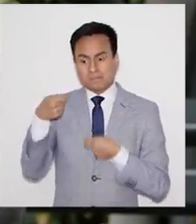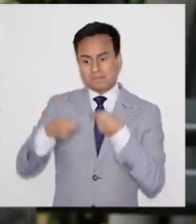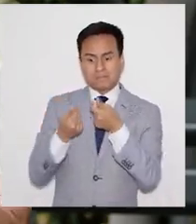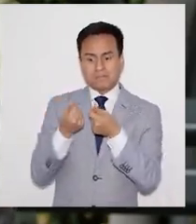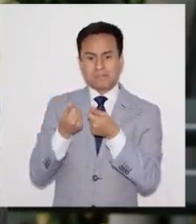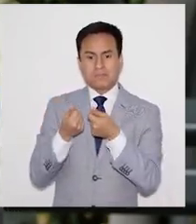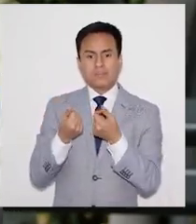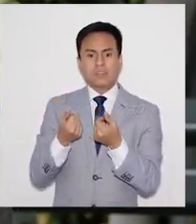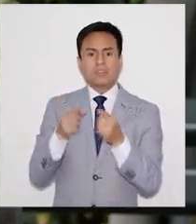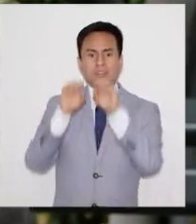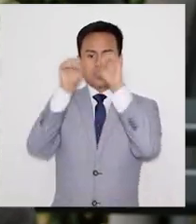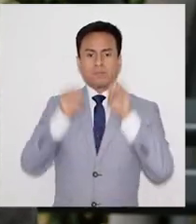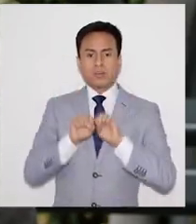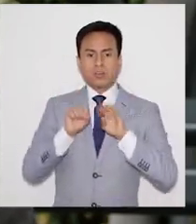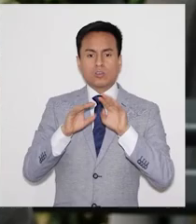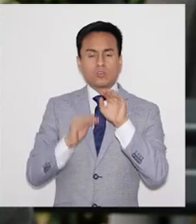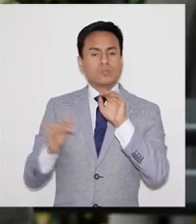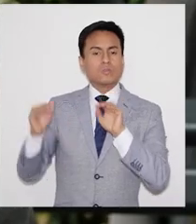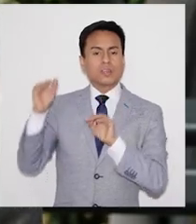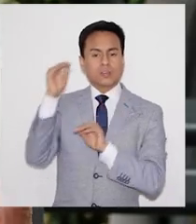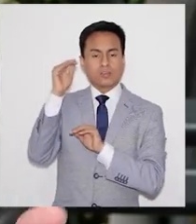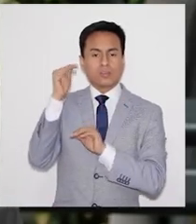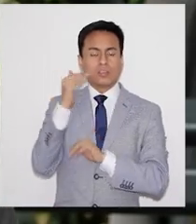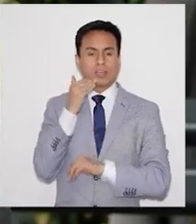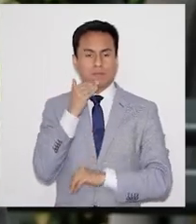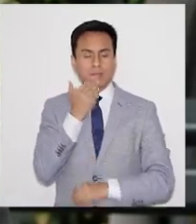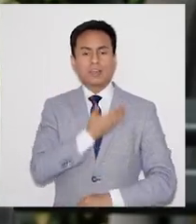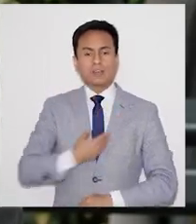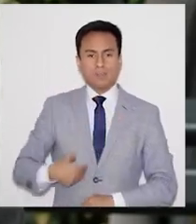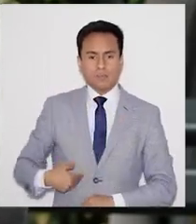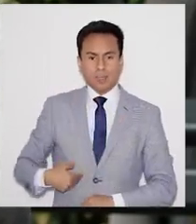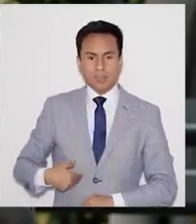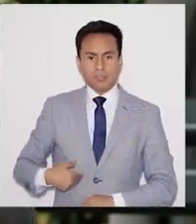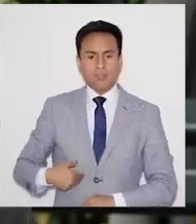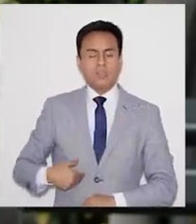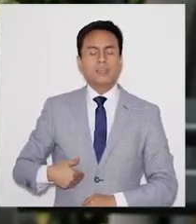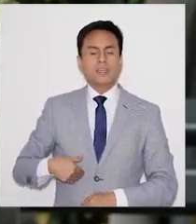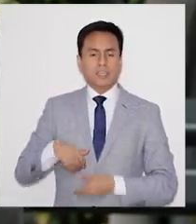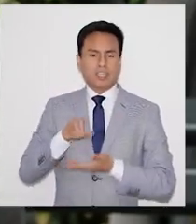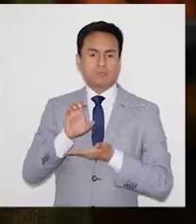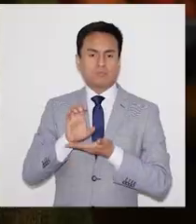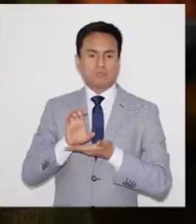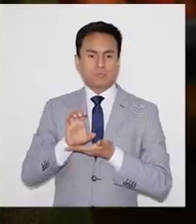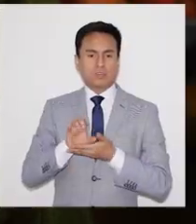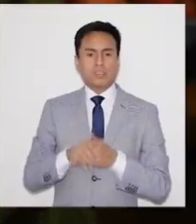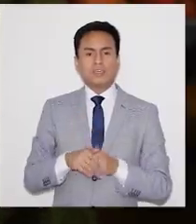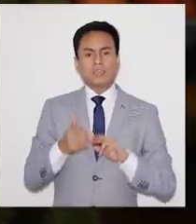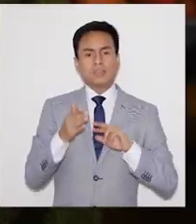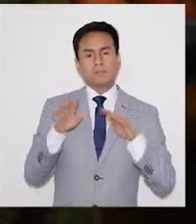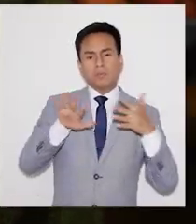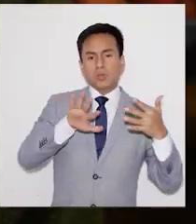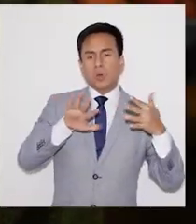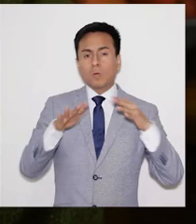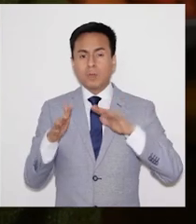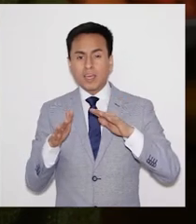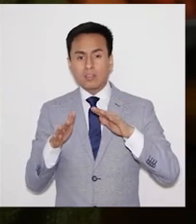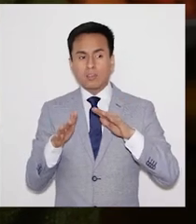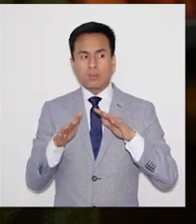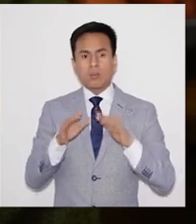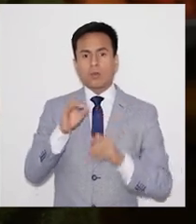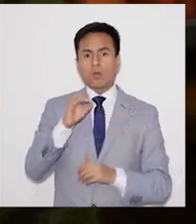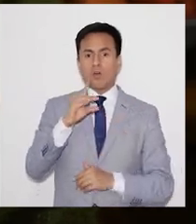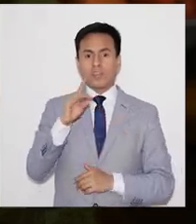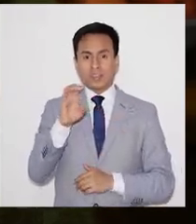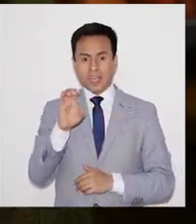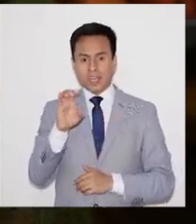los sistemas de educación superior y el gobierno, el Estado, ¿cierto? El promedio de la